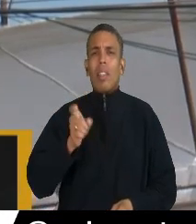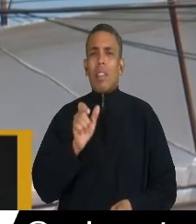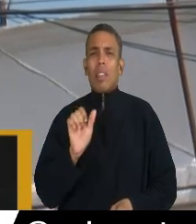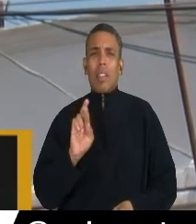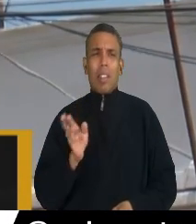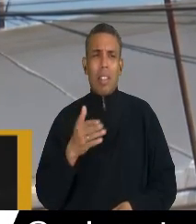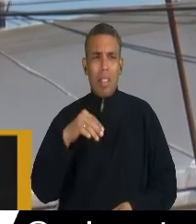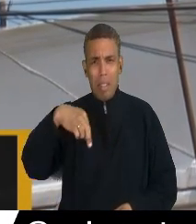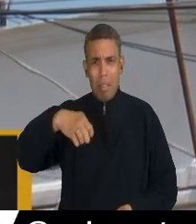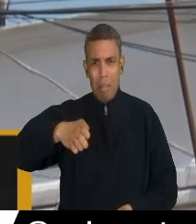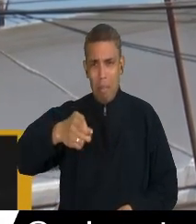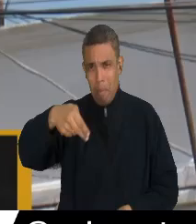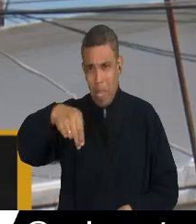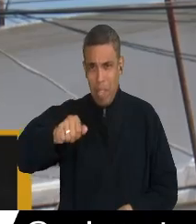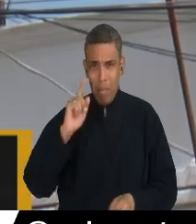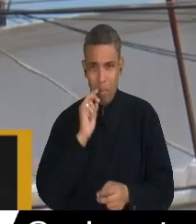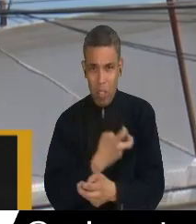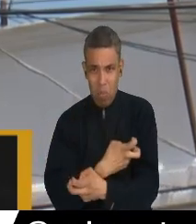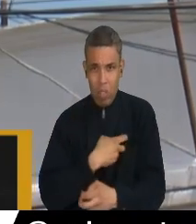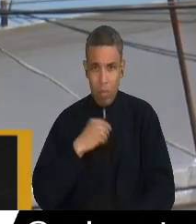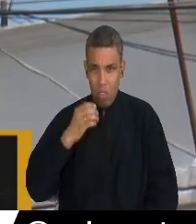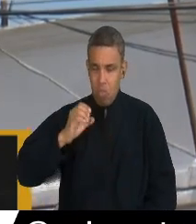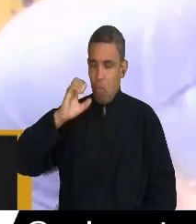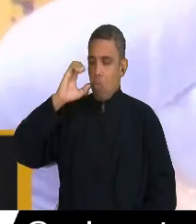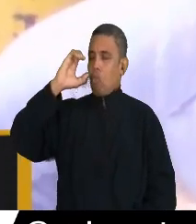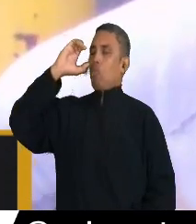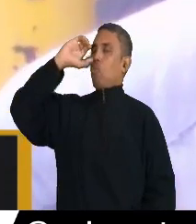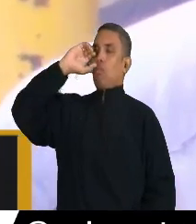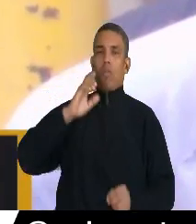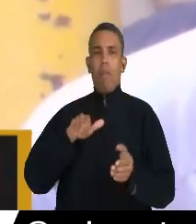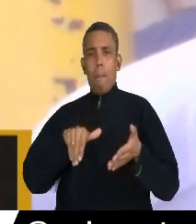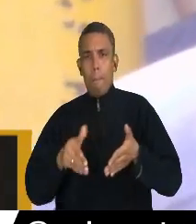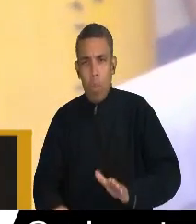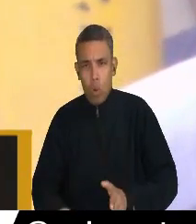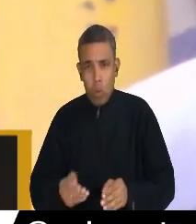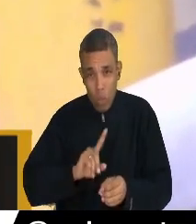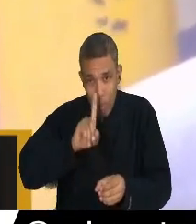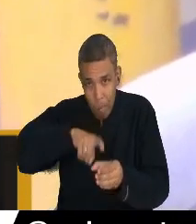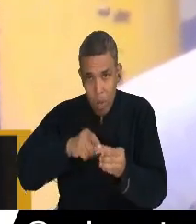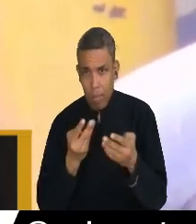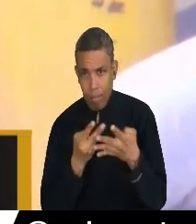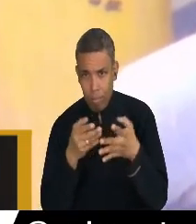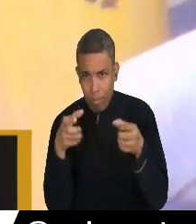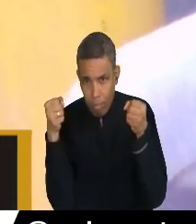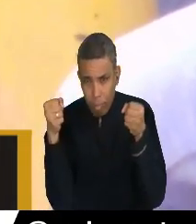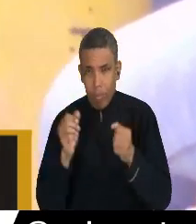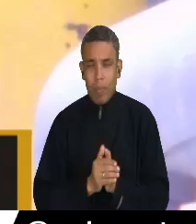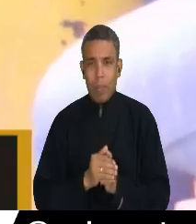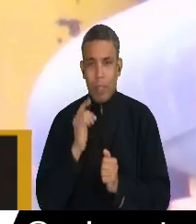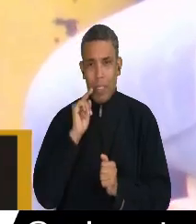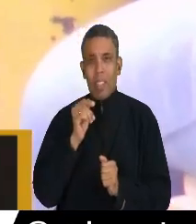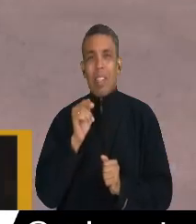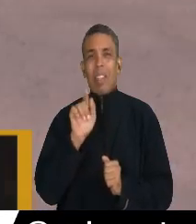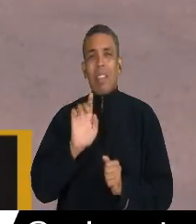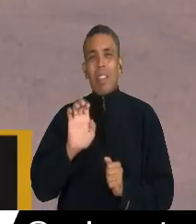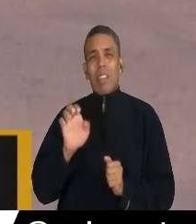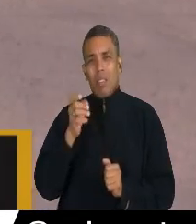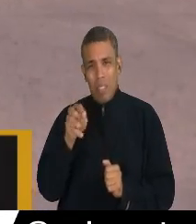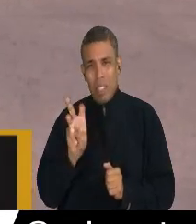tomó crolina al interior de la cárcel, lo que lo llevó a la muerte. El segundo caso se presentó el 18 de enero. Pablo Antonio Peña, de